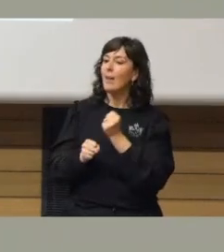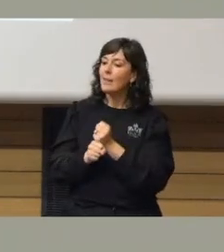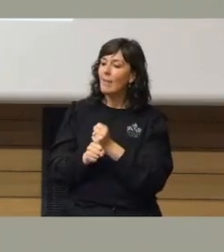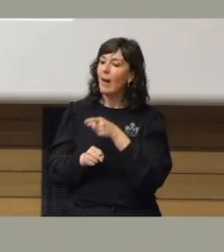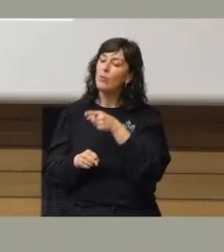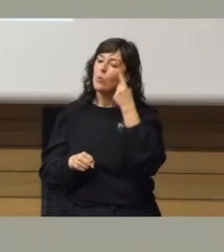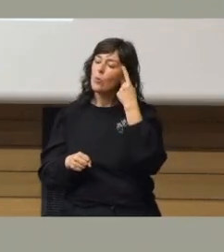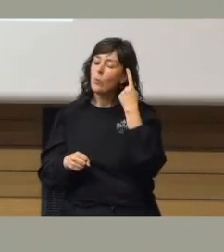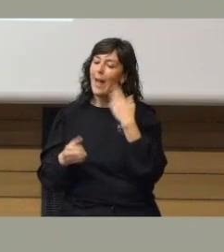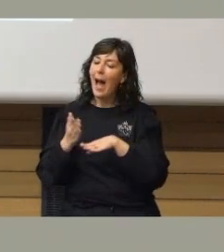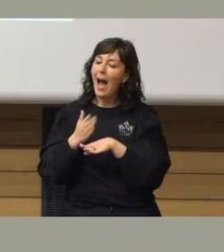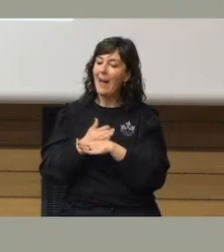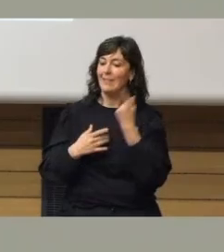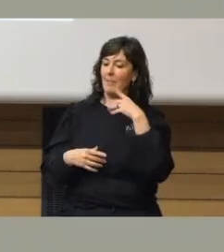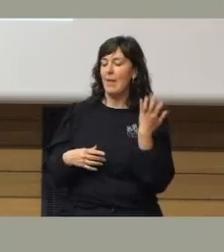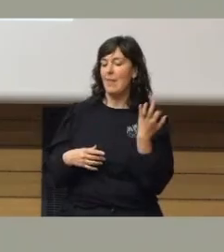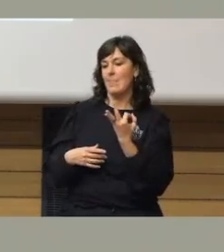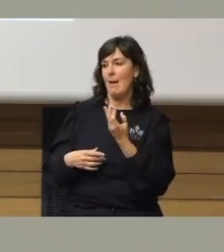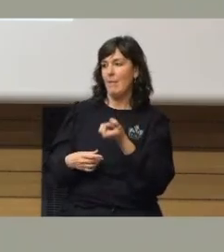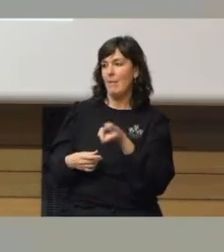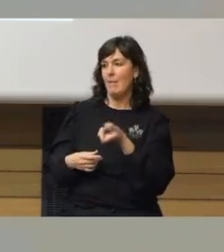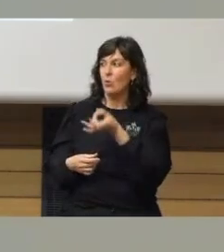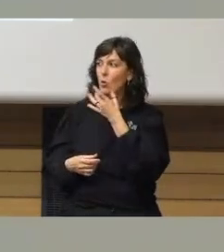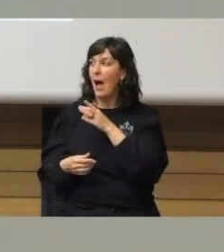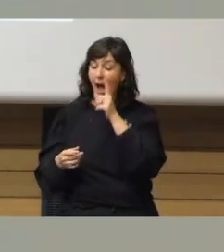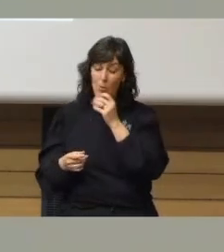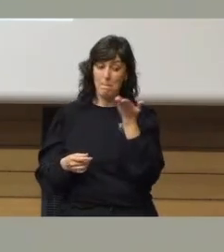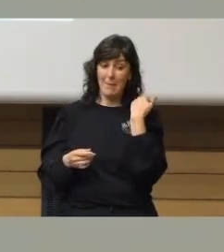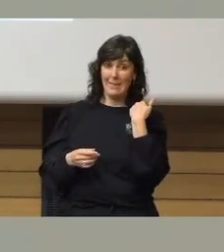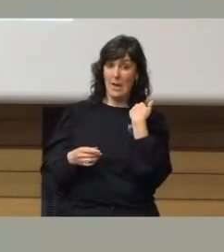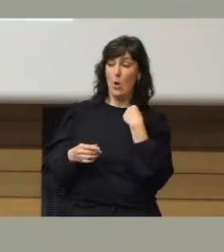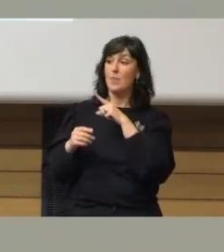detectaron 196 drogas nuevas, ¿lo sabíais?